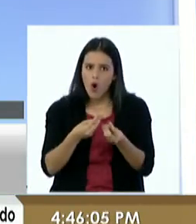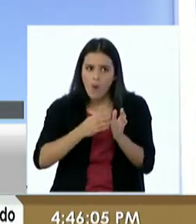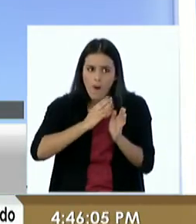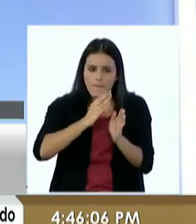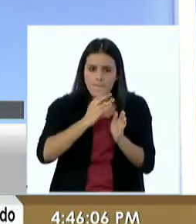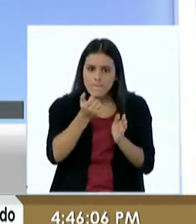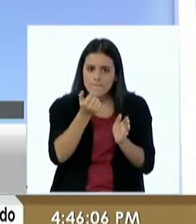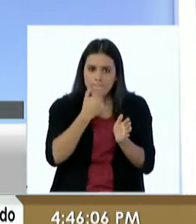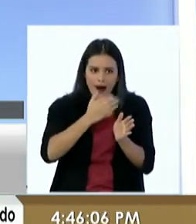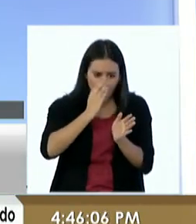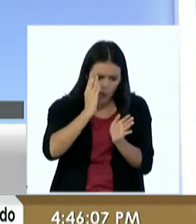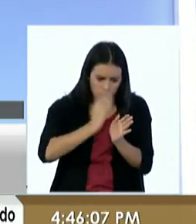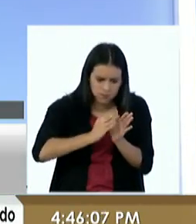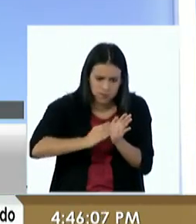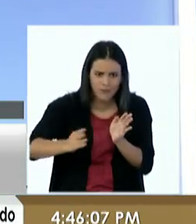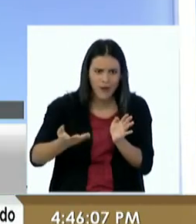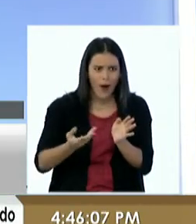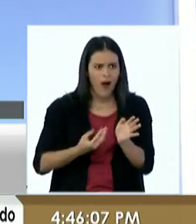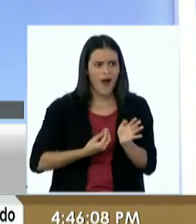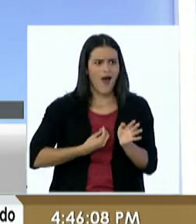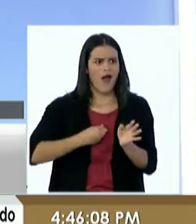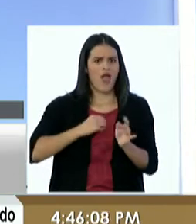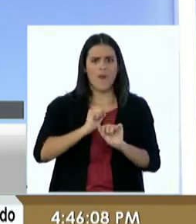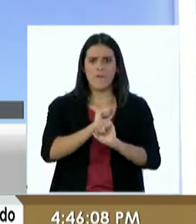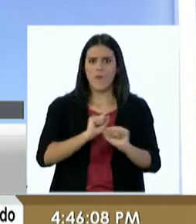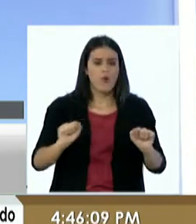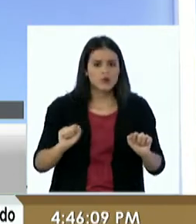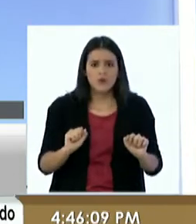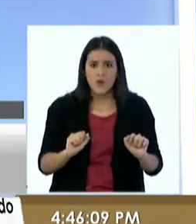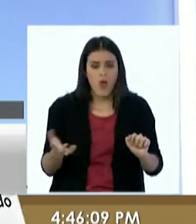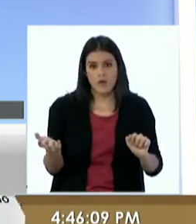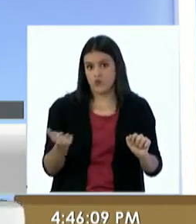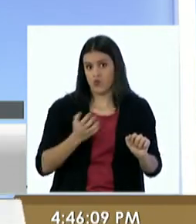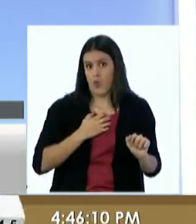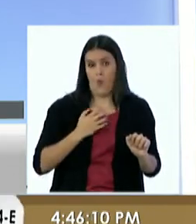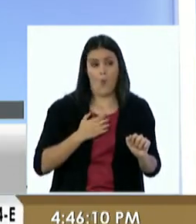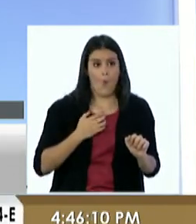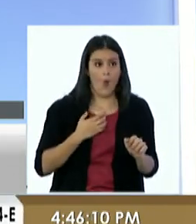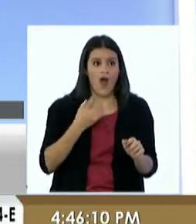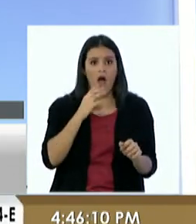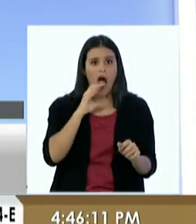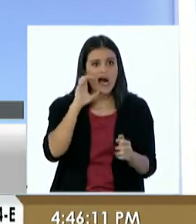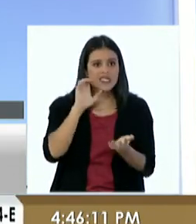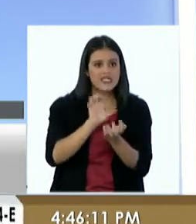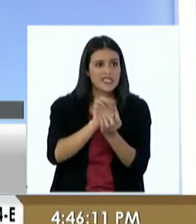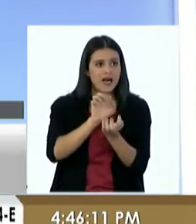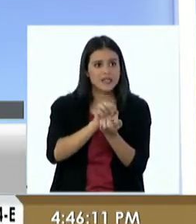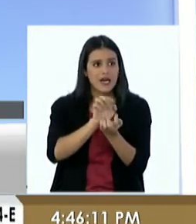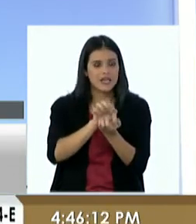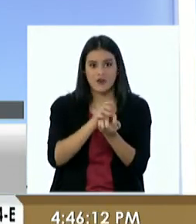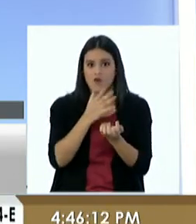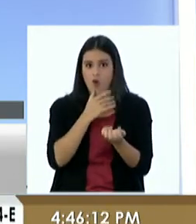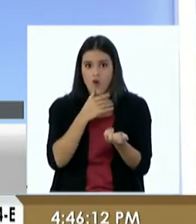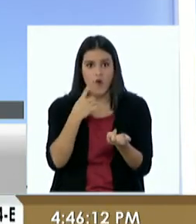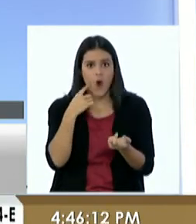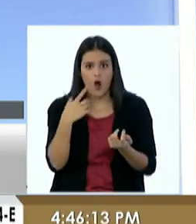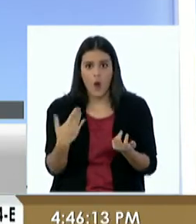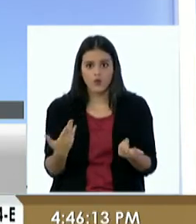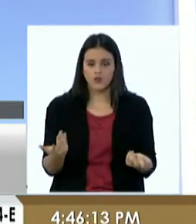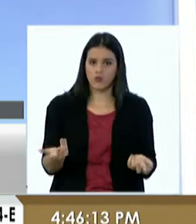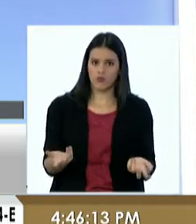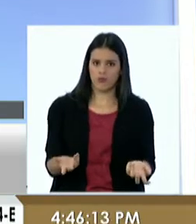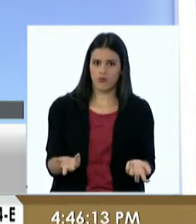de mango a mi bebé que no tiene la capacidad o no tiene esa costumbre de masticar sino que tiene la costumbre de la succión